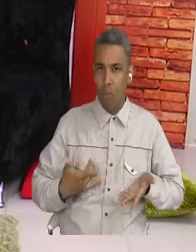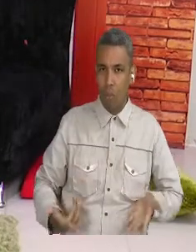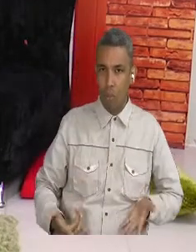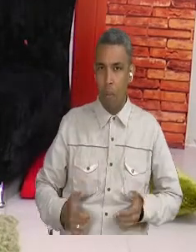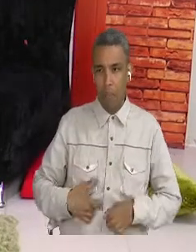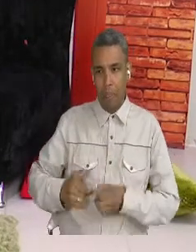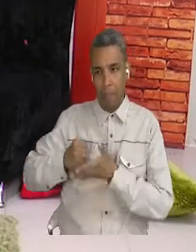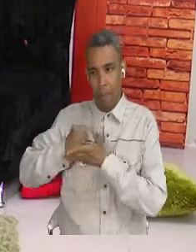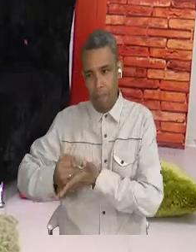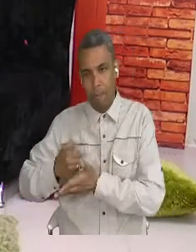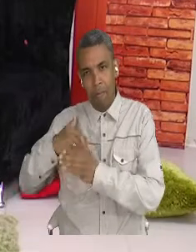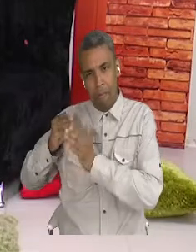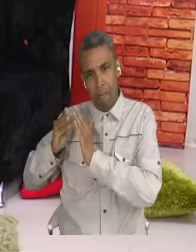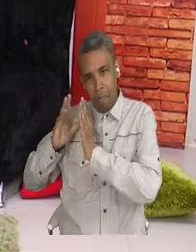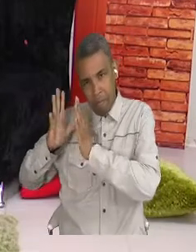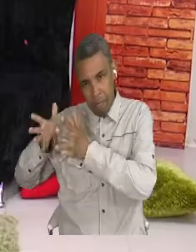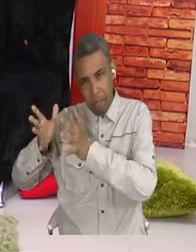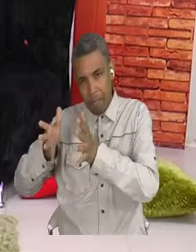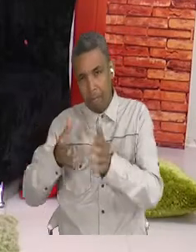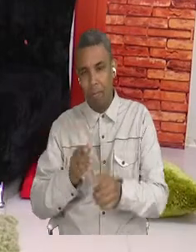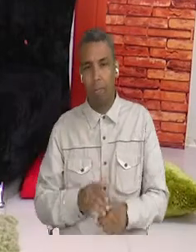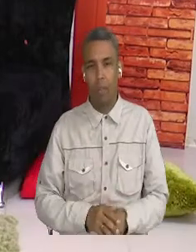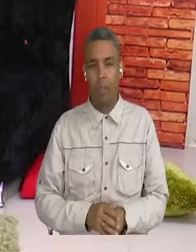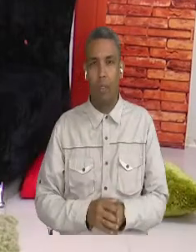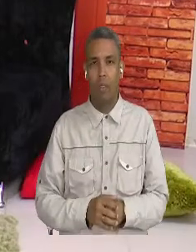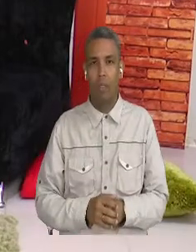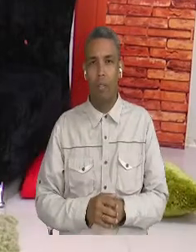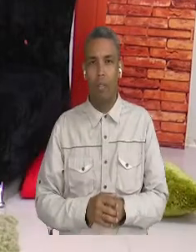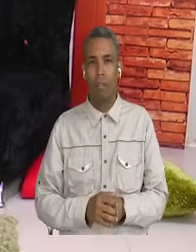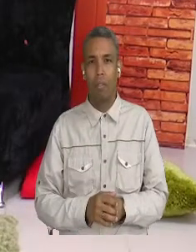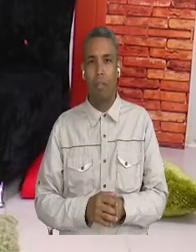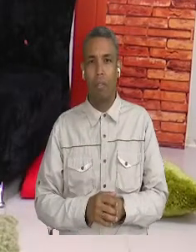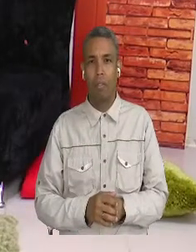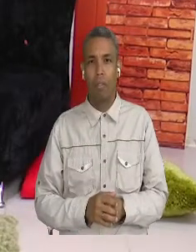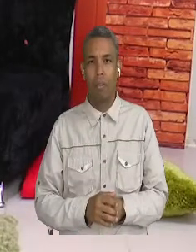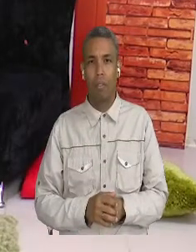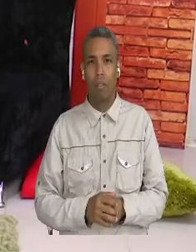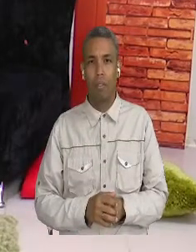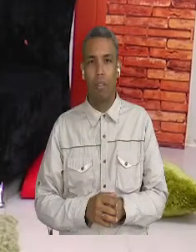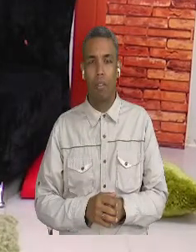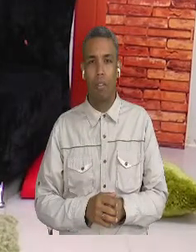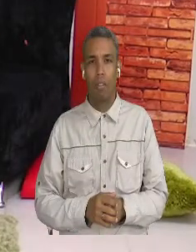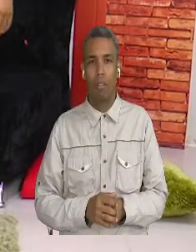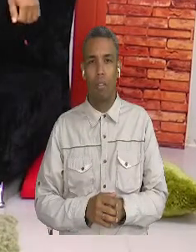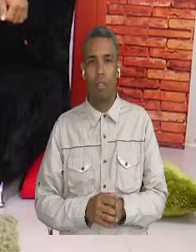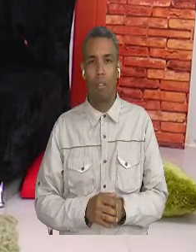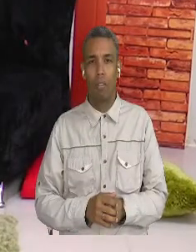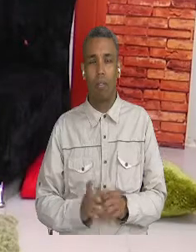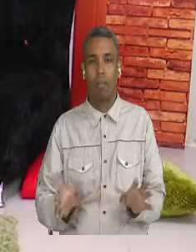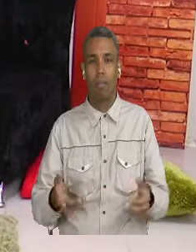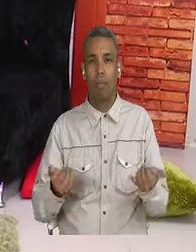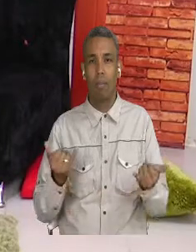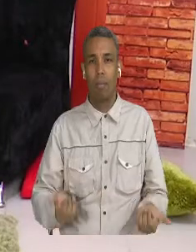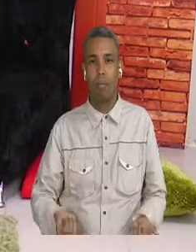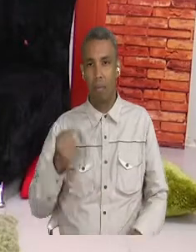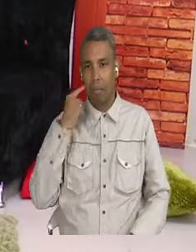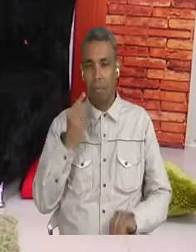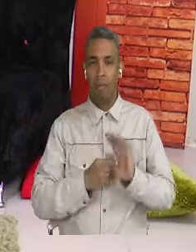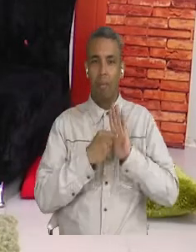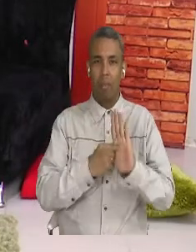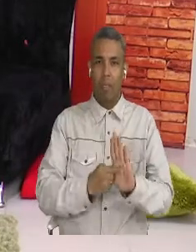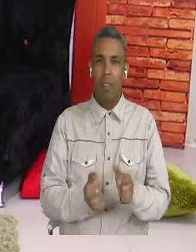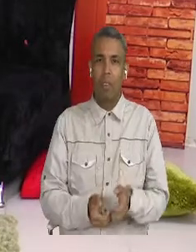Zona 36 y prácticamente llevar a cabo un muy buen entrenamiento. Claro que sí, y hoy ustedes van a ser testigos de cómo